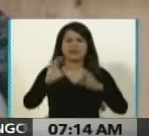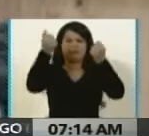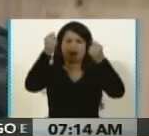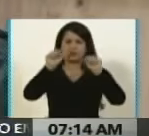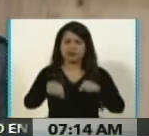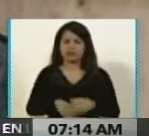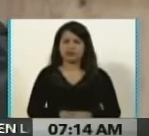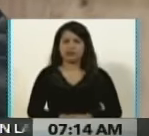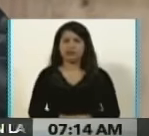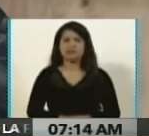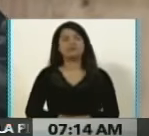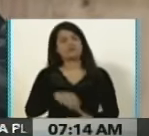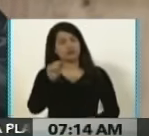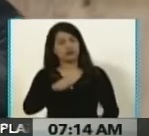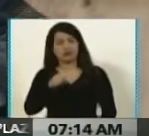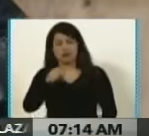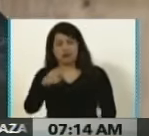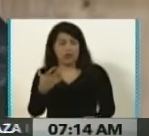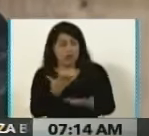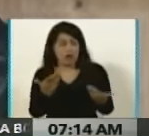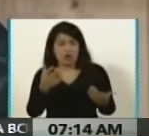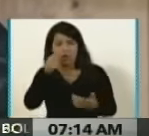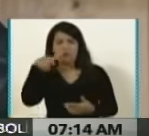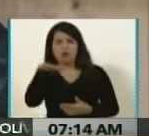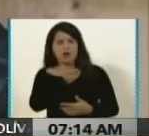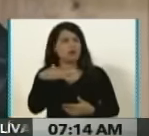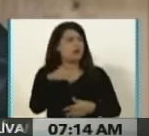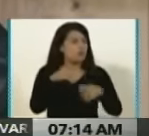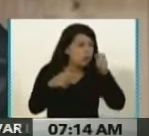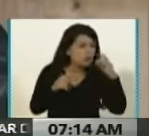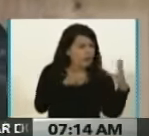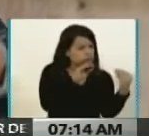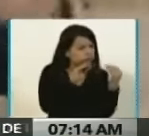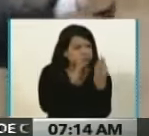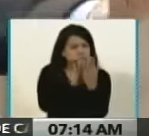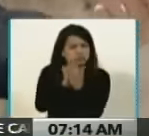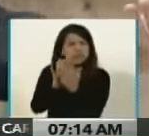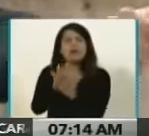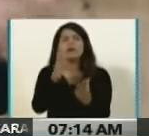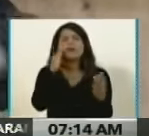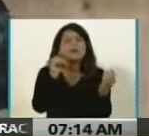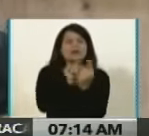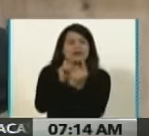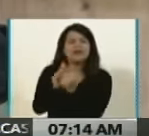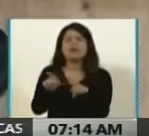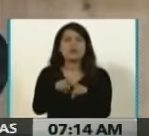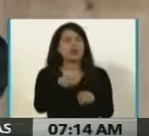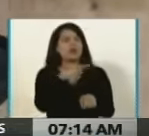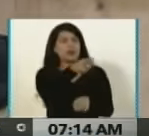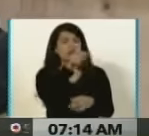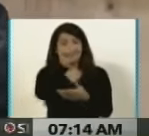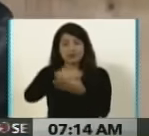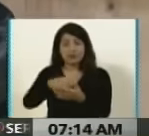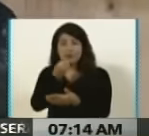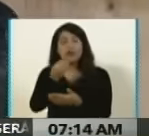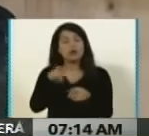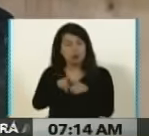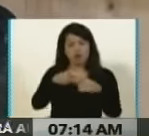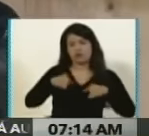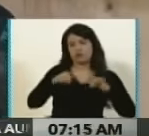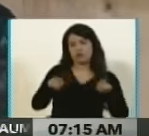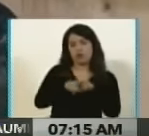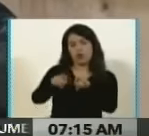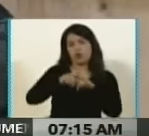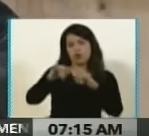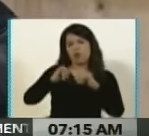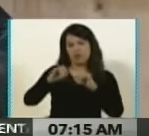diálogo pueblo-pueblo nos encontramos con lo que sufrimos todos, porque tú sufres la escasez, yo también. Es decir,